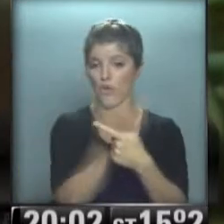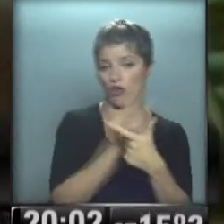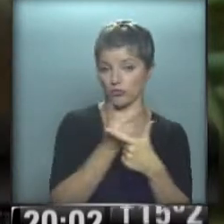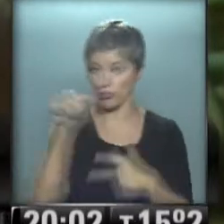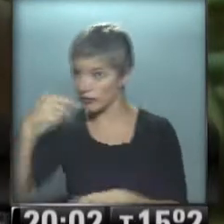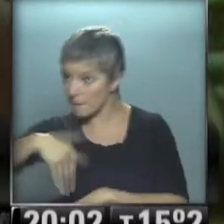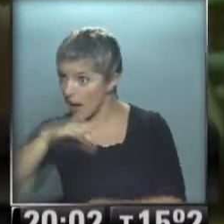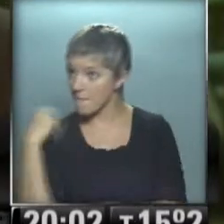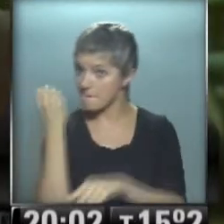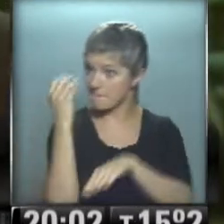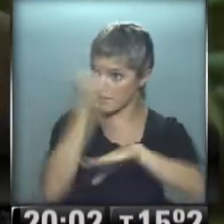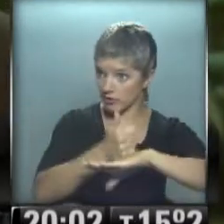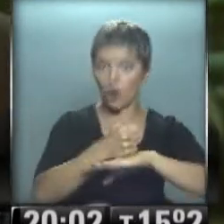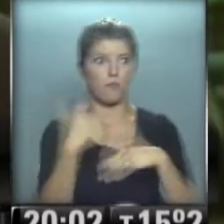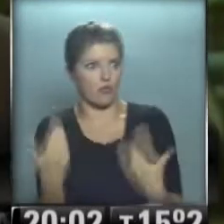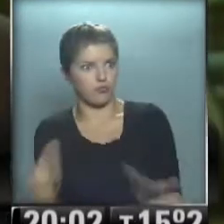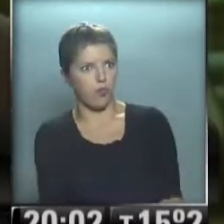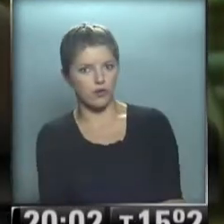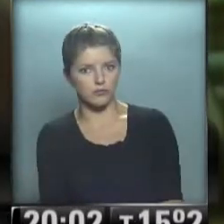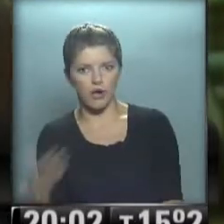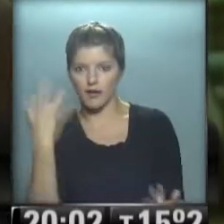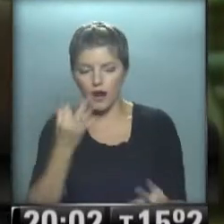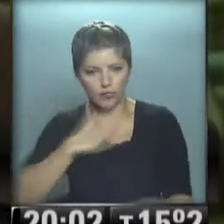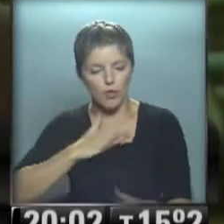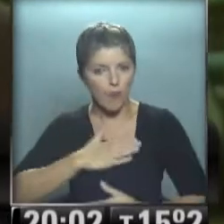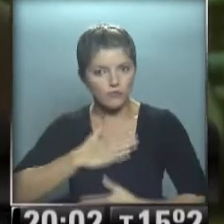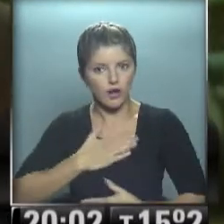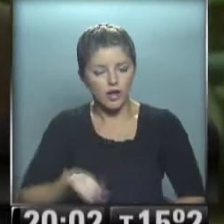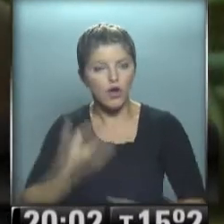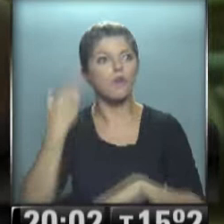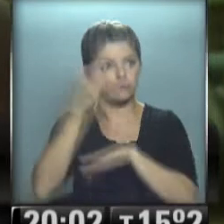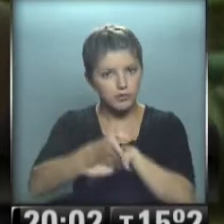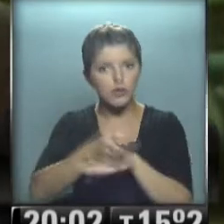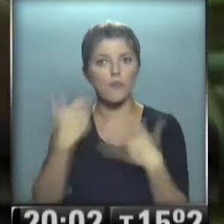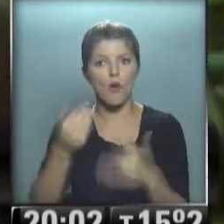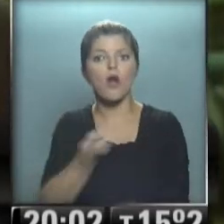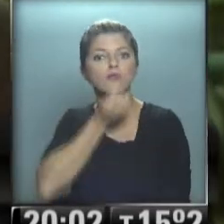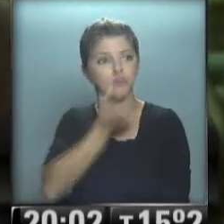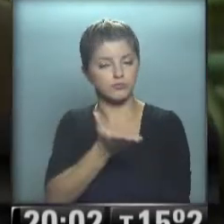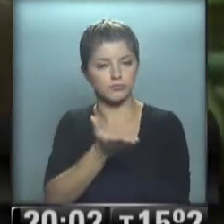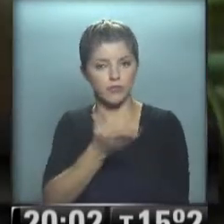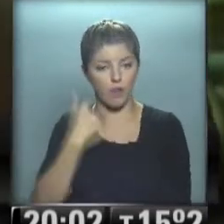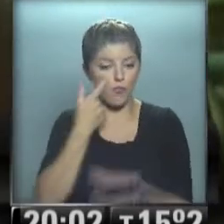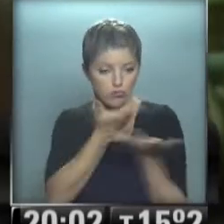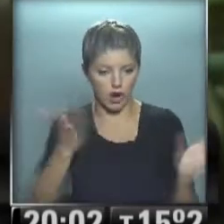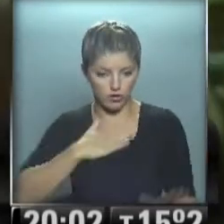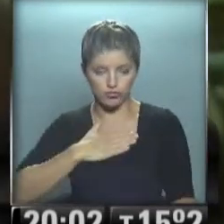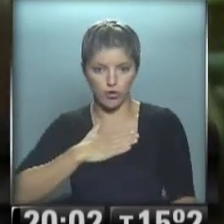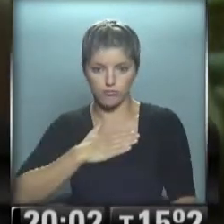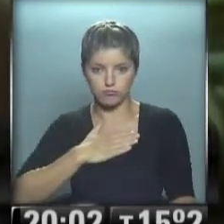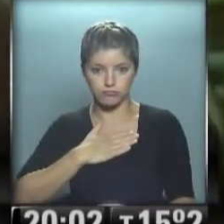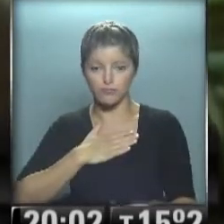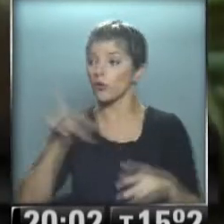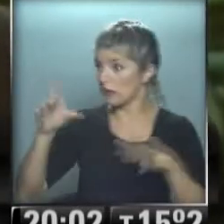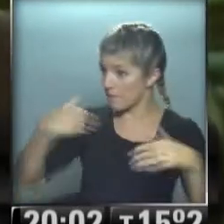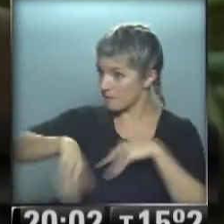a presentar? Por supuesto. Realmente a mí me da mucha tranquilidad poder presentarme a un acto de defensa a demostrar mi inocencia. ¿Usted va a